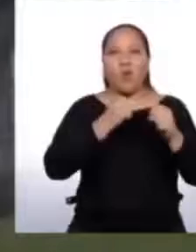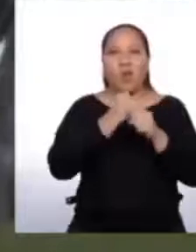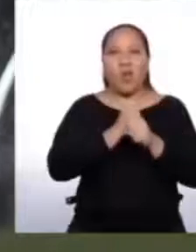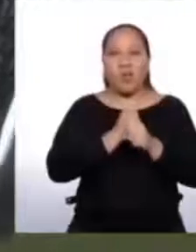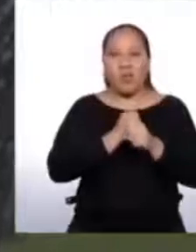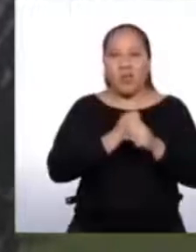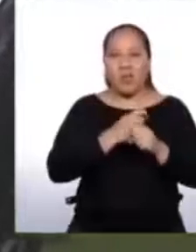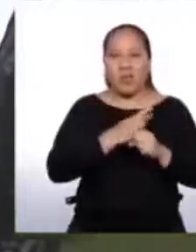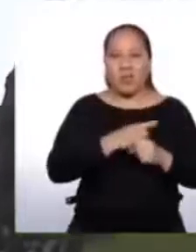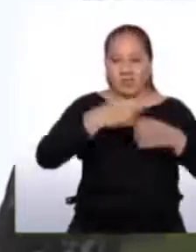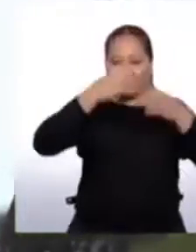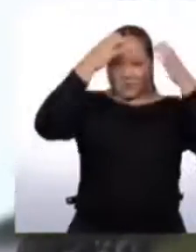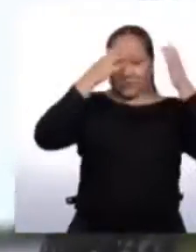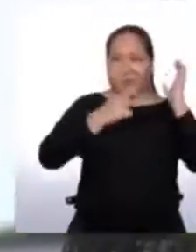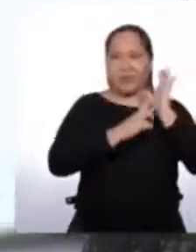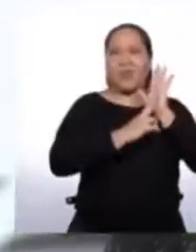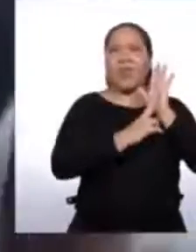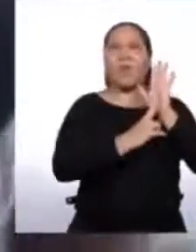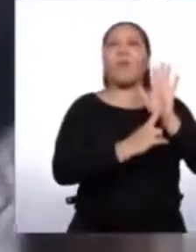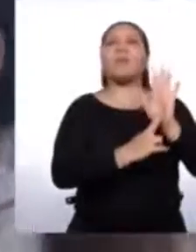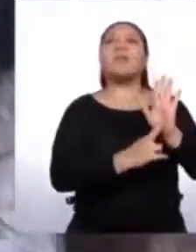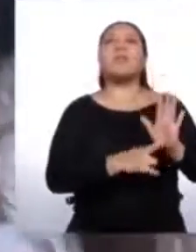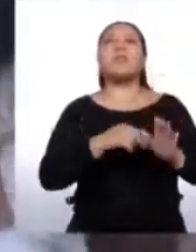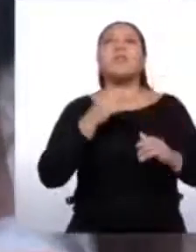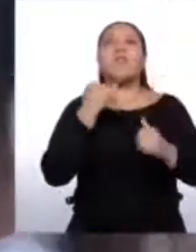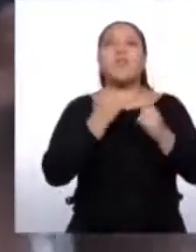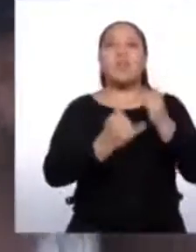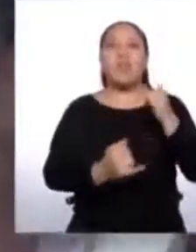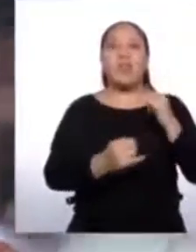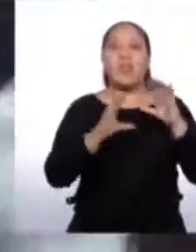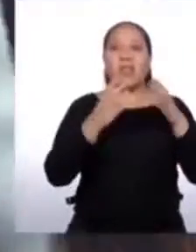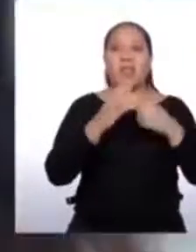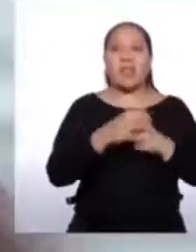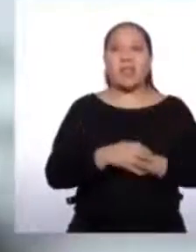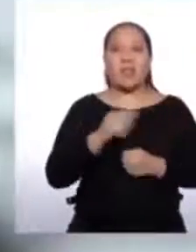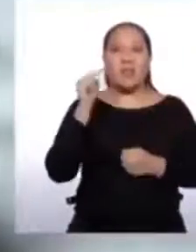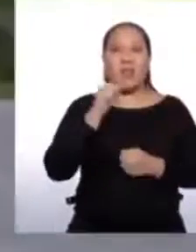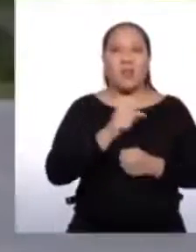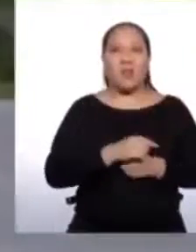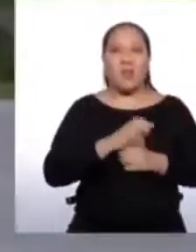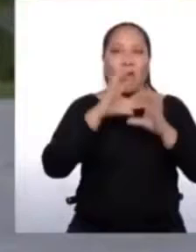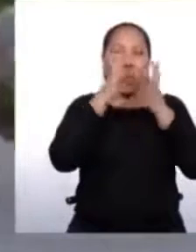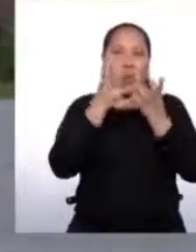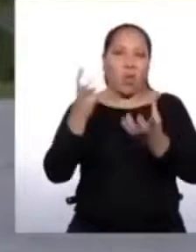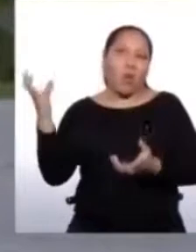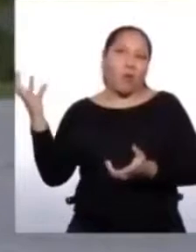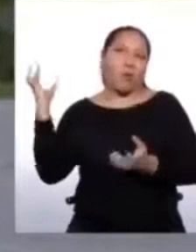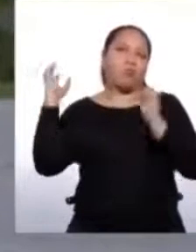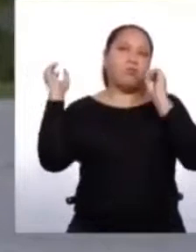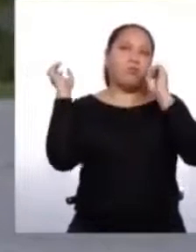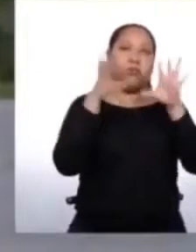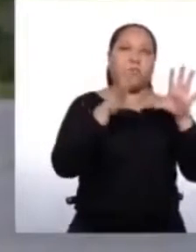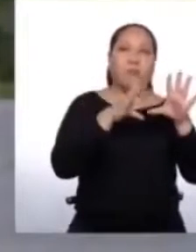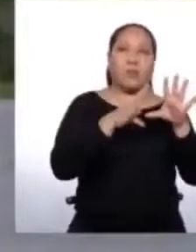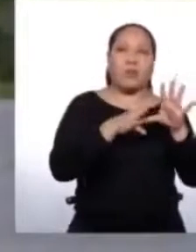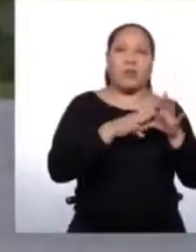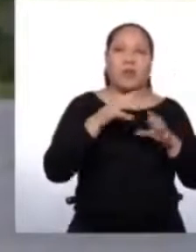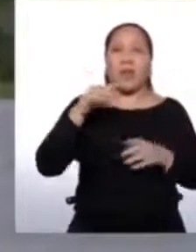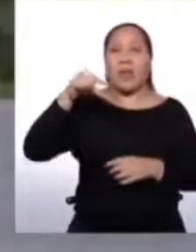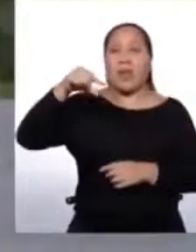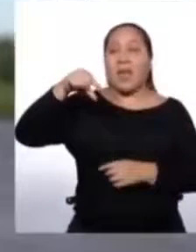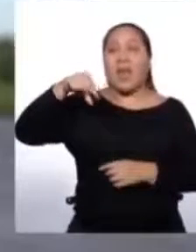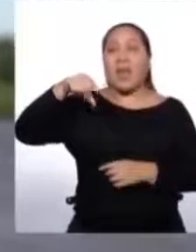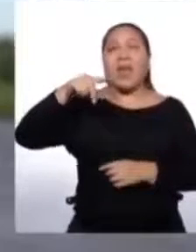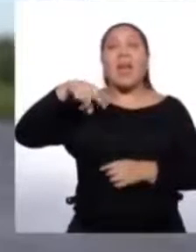reina de la representación de fin de curso. Fue una fatídica bola la que alguien arrojó esa tarde y que Queca no